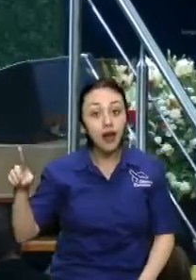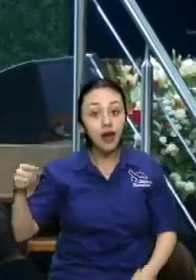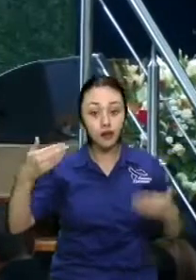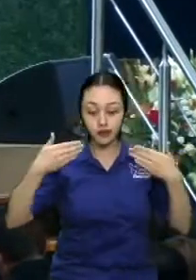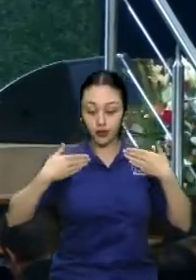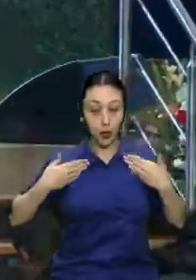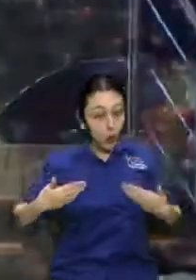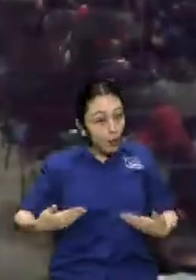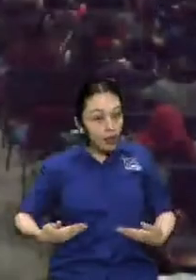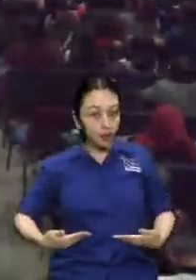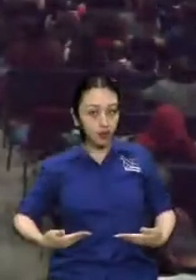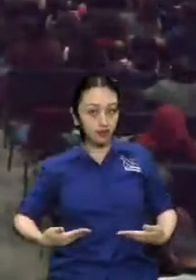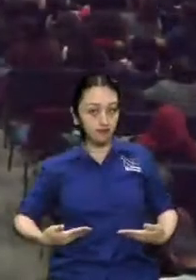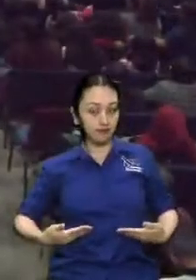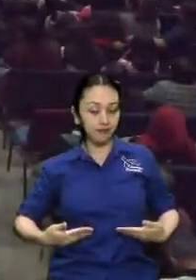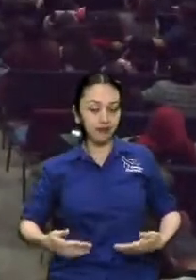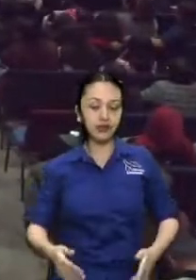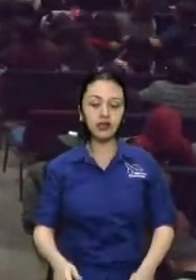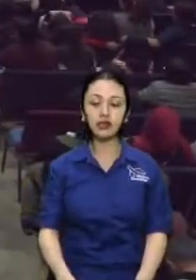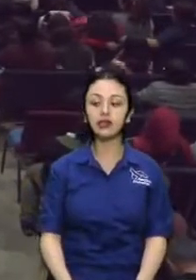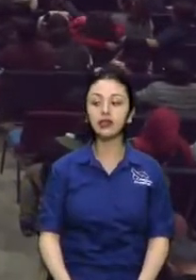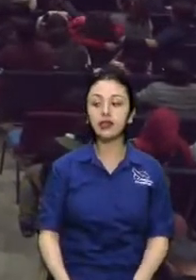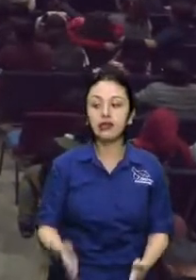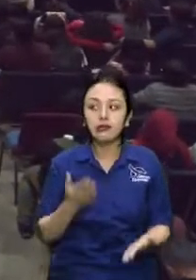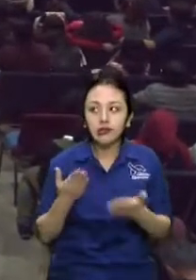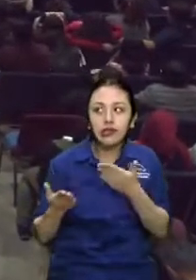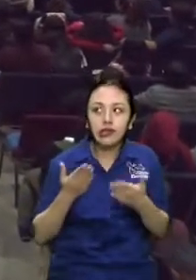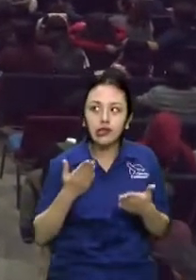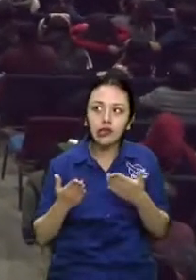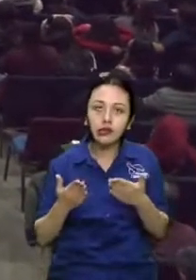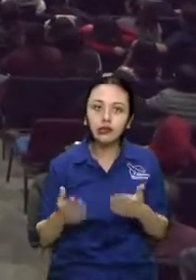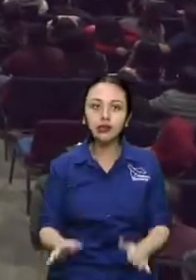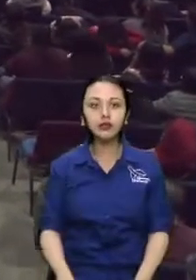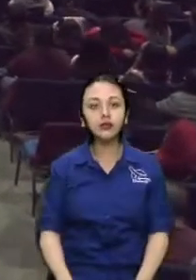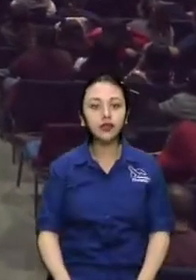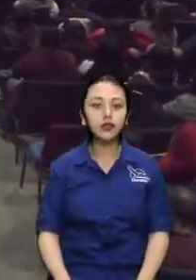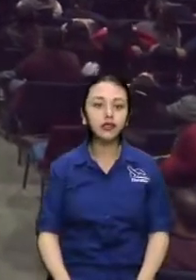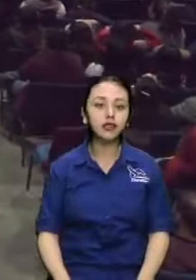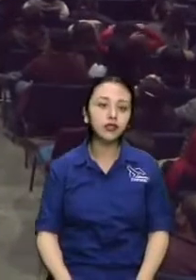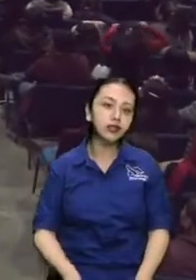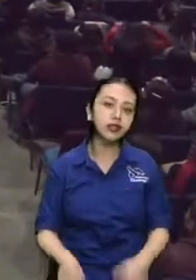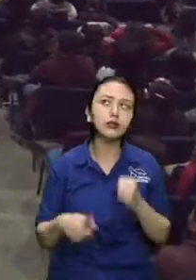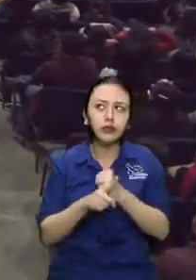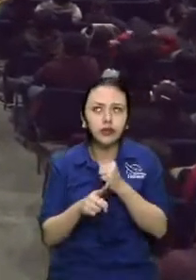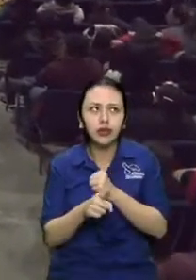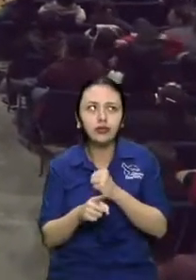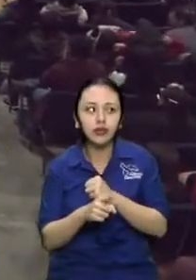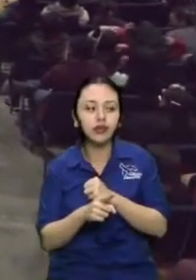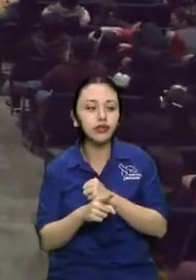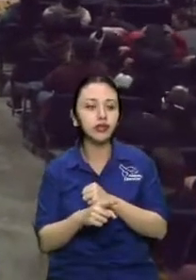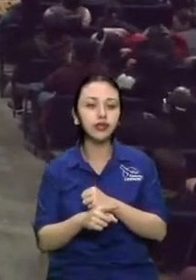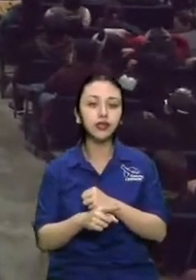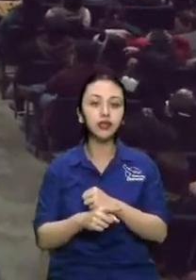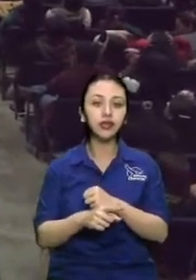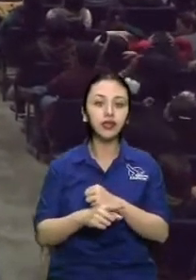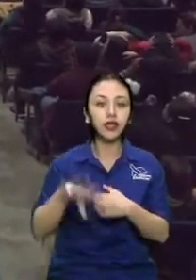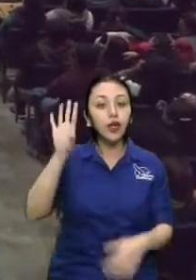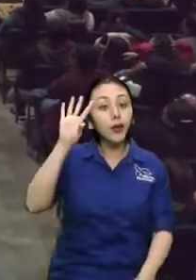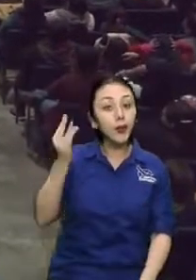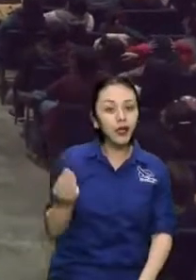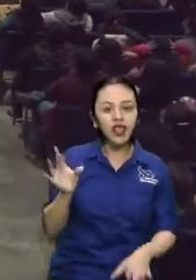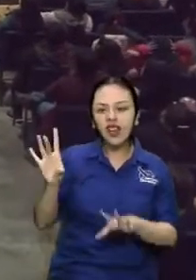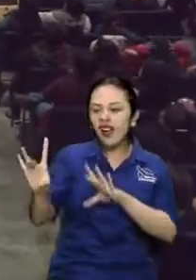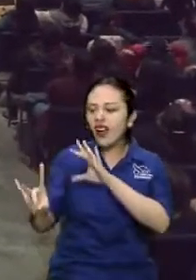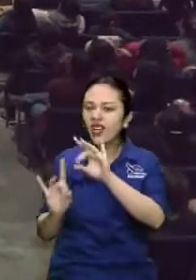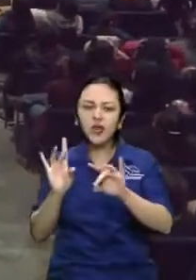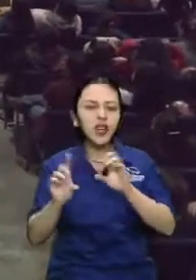Fíjense que aquí ya me empiezo a meter en líos y ya solo dos hermanos me dijeron amén. Porque algunos estarán pensando, este hombre,